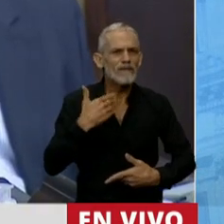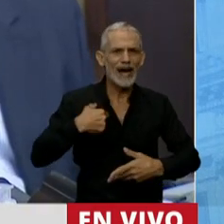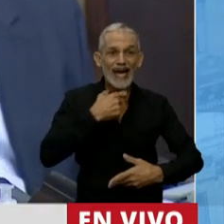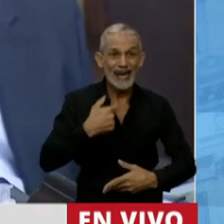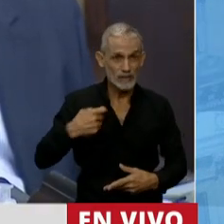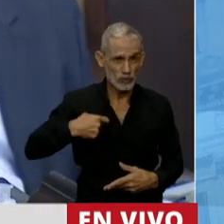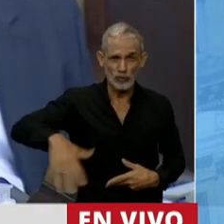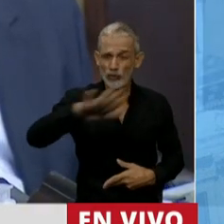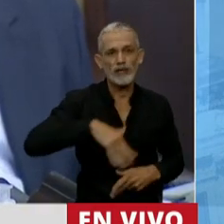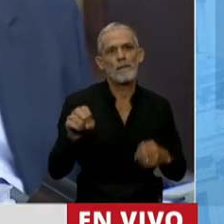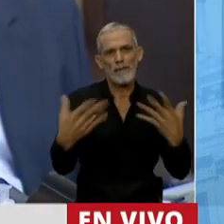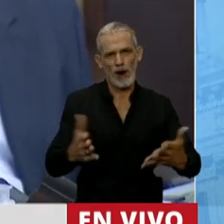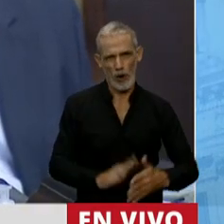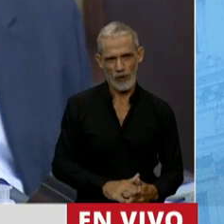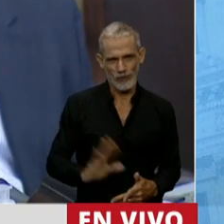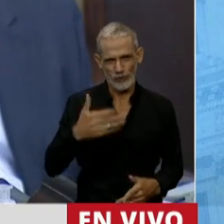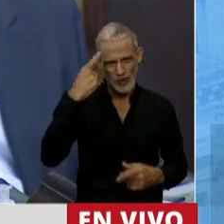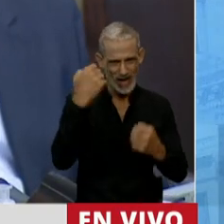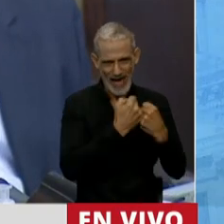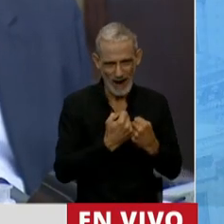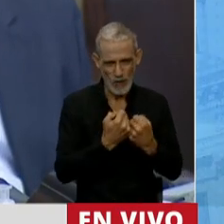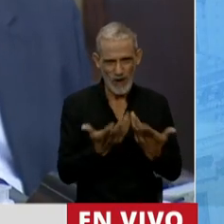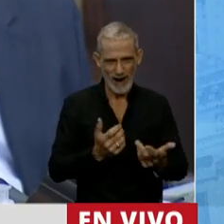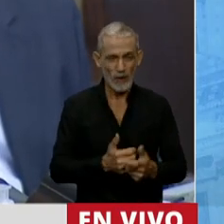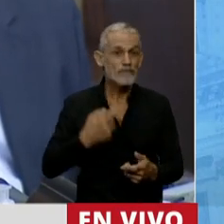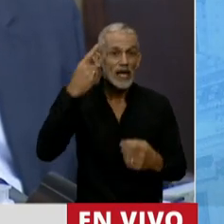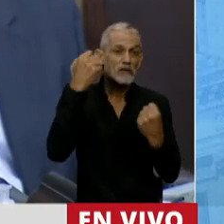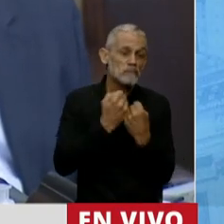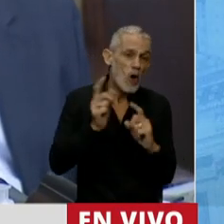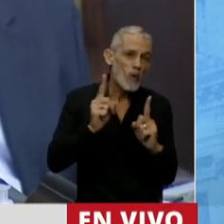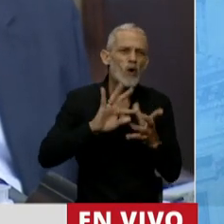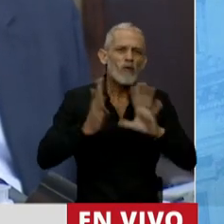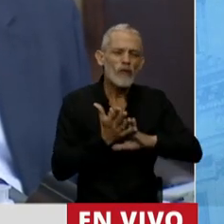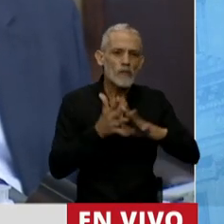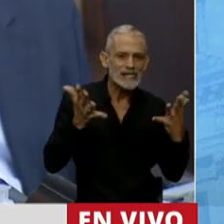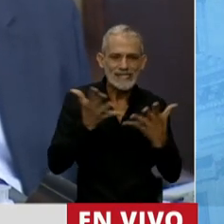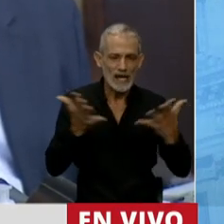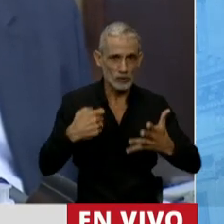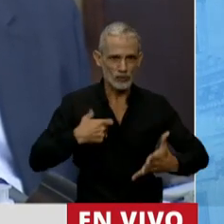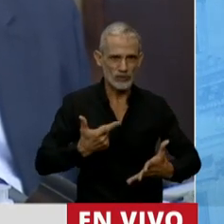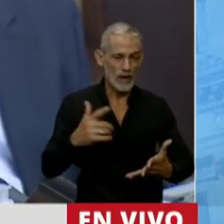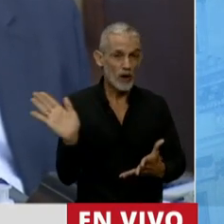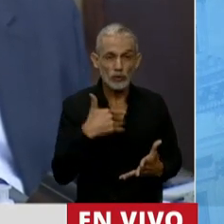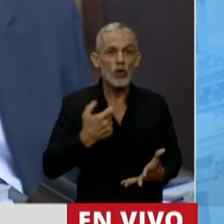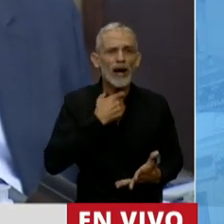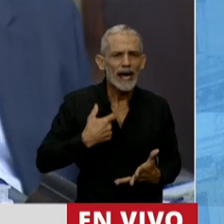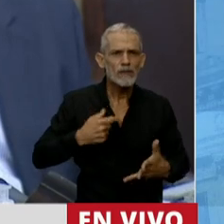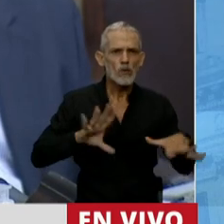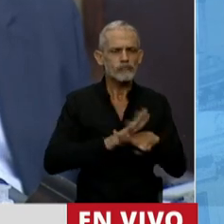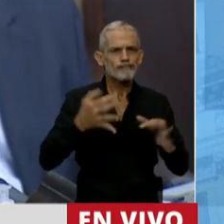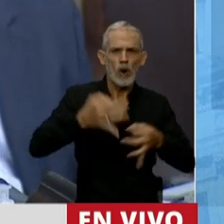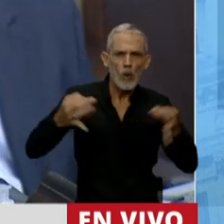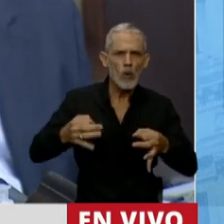sociedad mejor, que compartimos, quizás no estamos de acuerdo todavía en el esquema en cómo hacerlo, pero que todos queremos una sociedad justa, que acompañe,